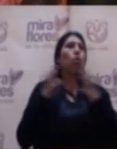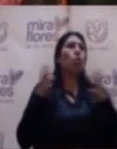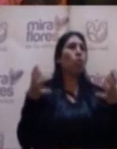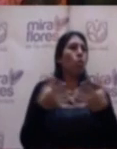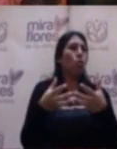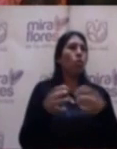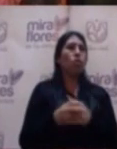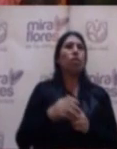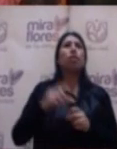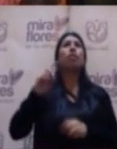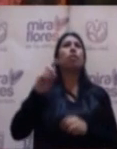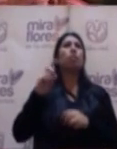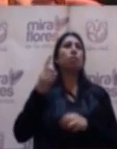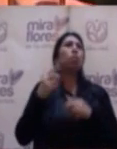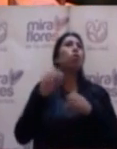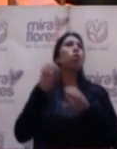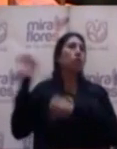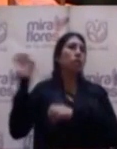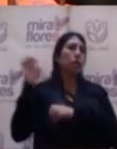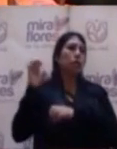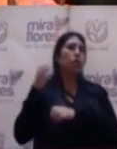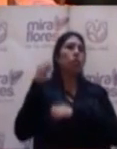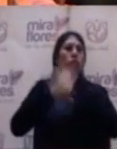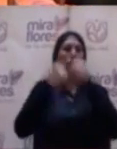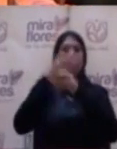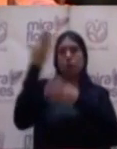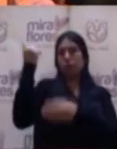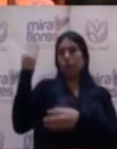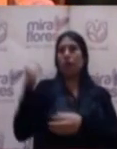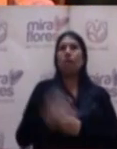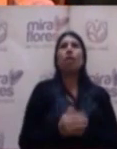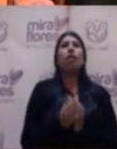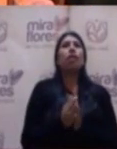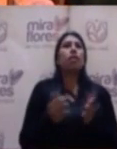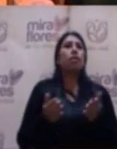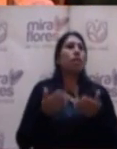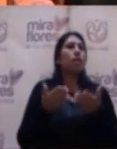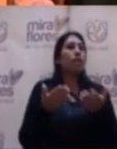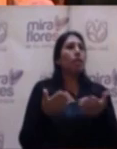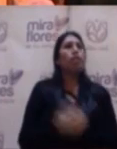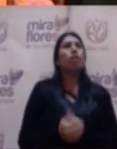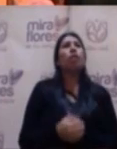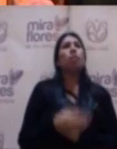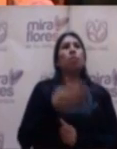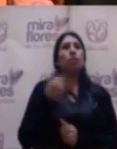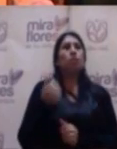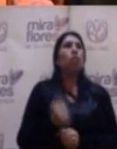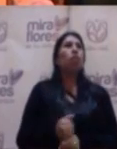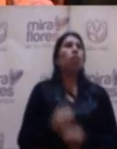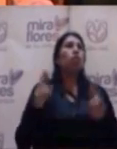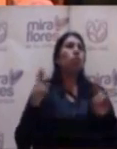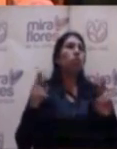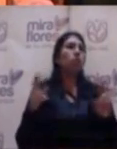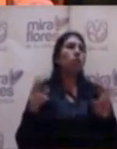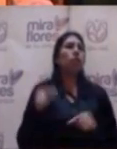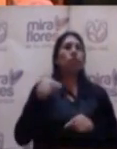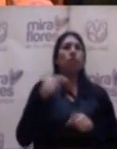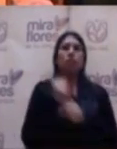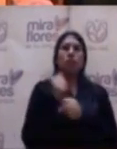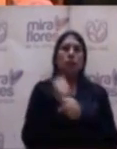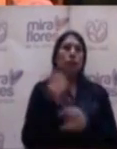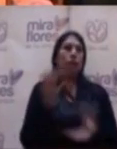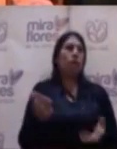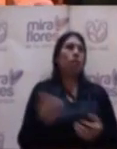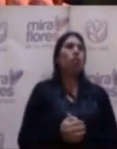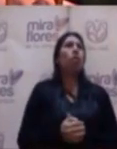desde el 1 de enero del año pasado y desearte la mejor de las suertes en tu nueva misión. Y espero que desde ahí también